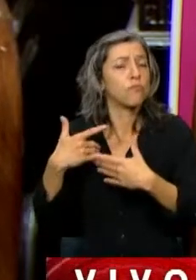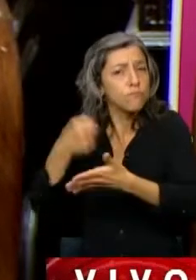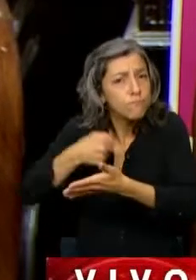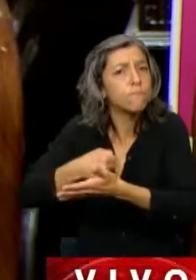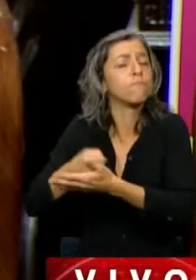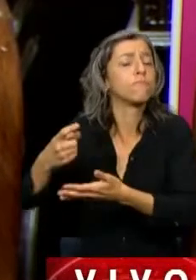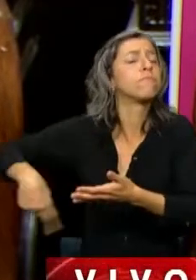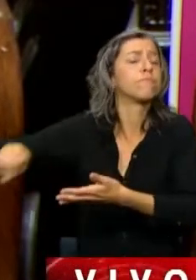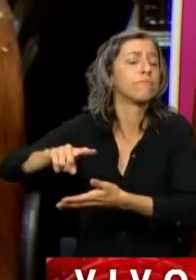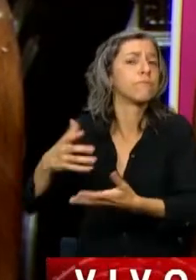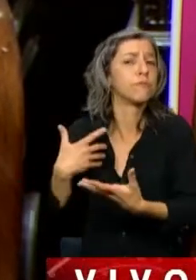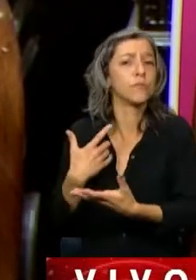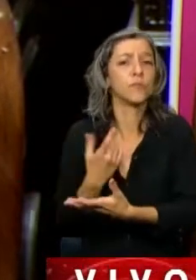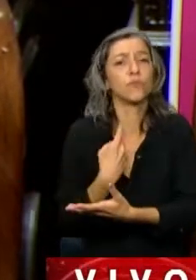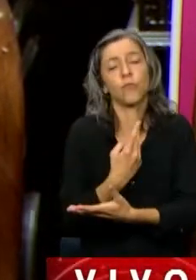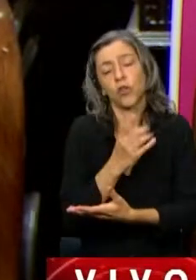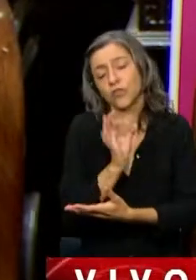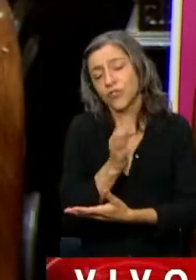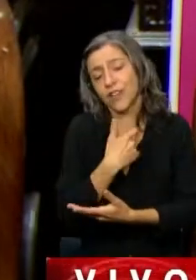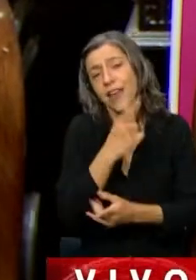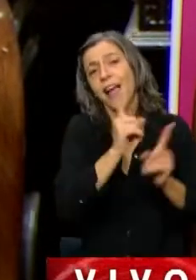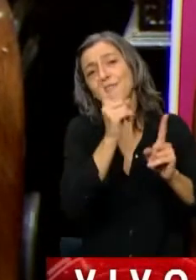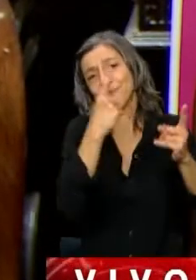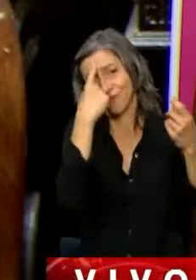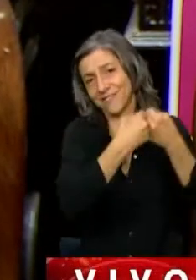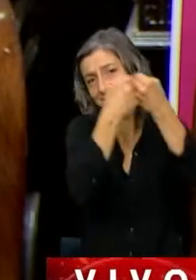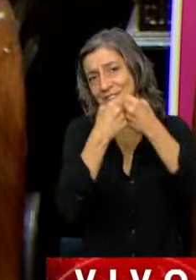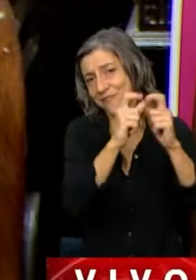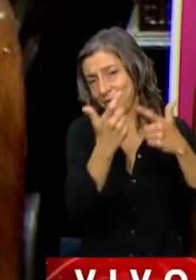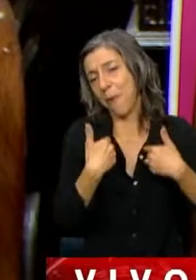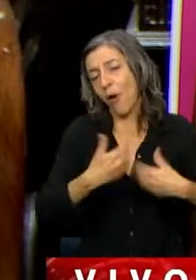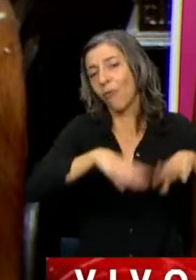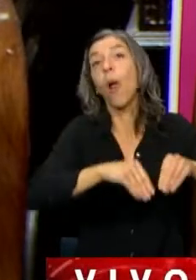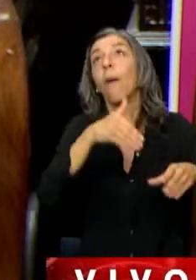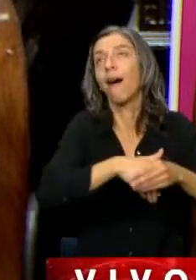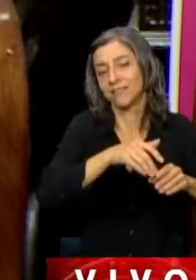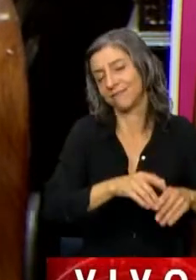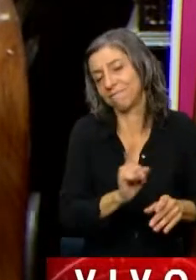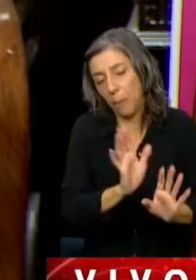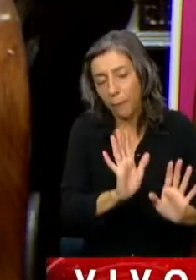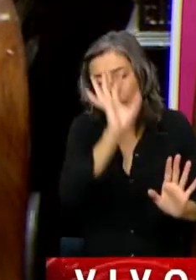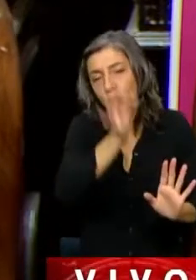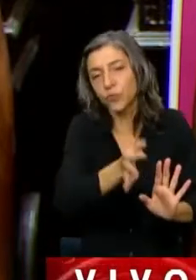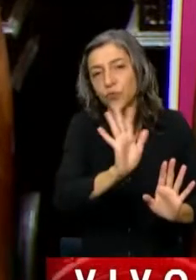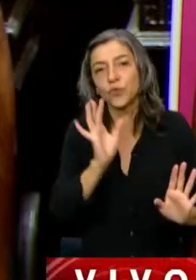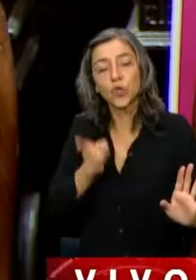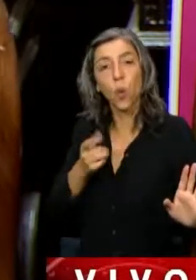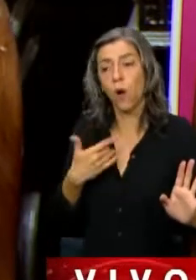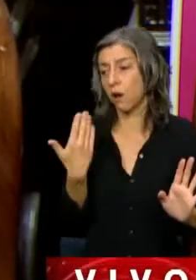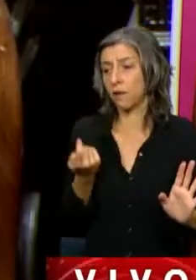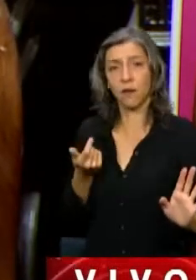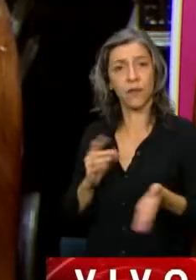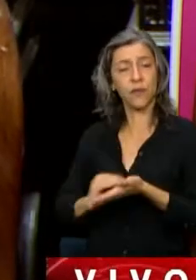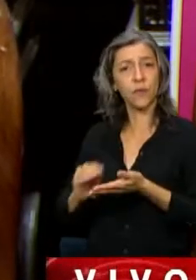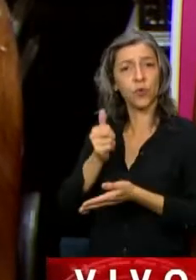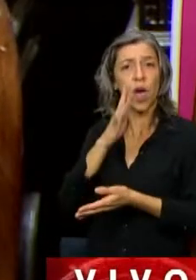acá, por algo no lo votamos por unanimidad, pero que fue clave en este proceso, que es, recién lo dijo el diputado Arroyo también,